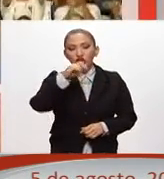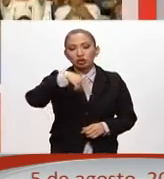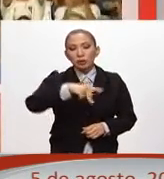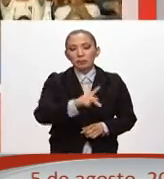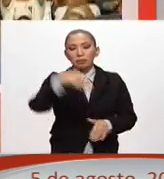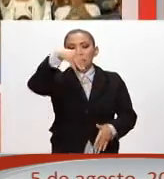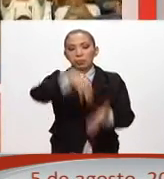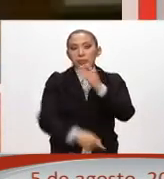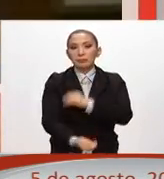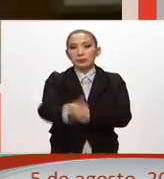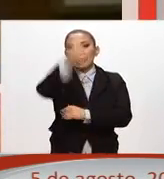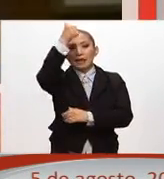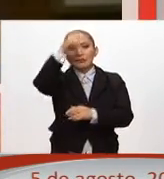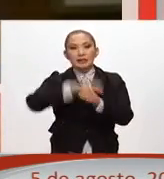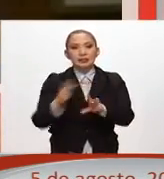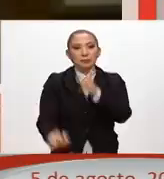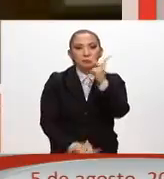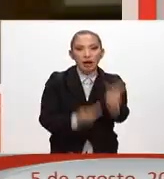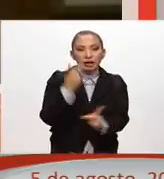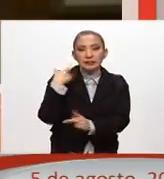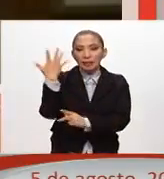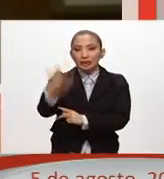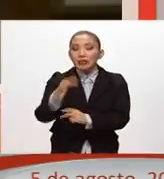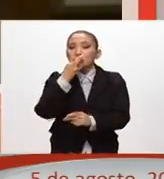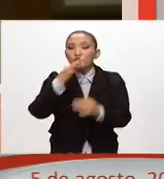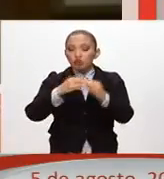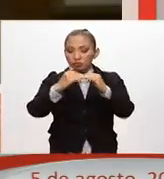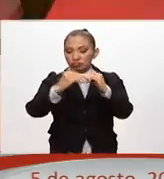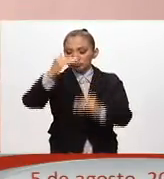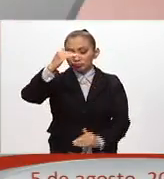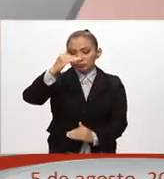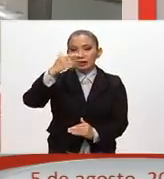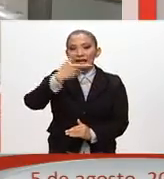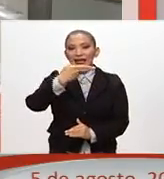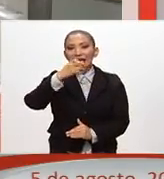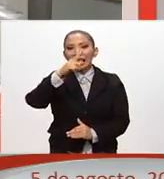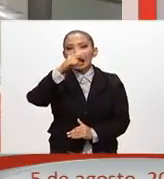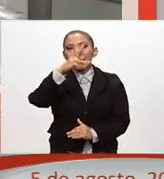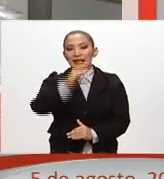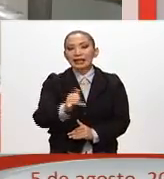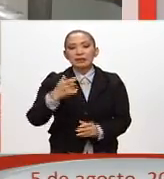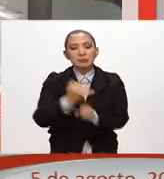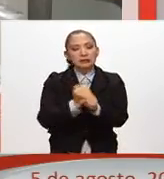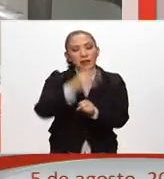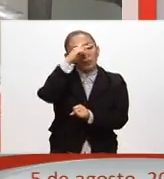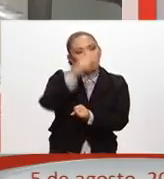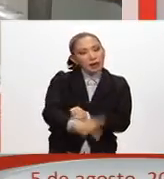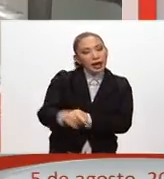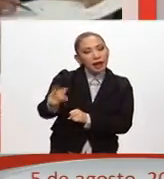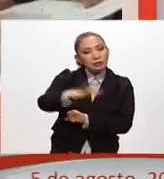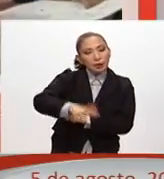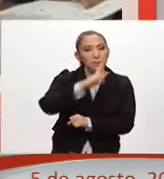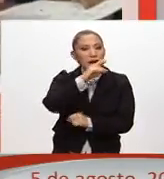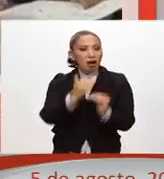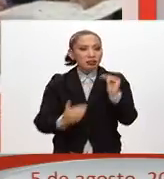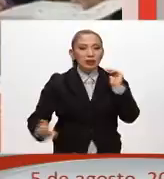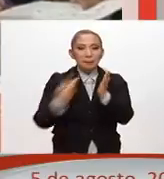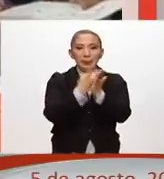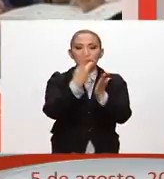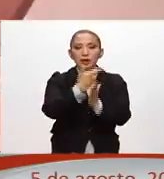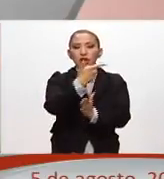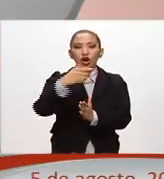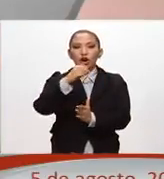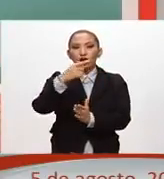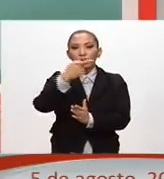se derrumba por primera vez en las encuestas, está a 10 puntos abajo de Hillary. Investigadores de México entre lo mejor de los premios